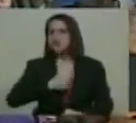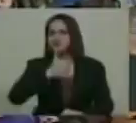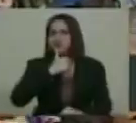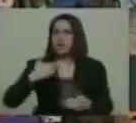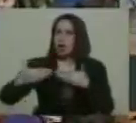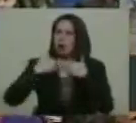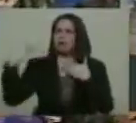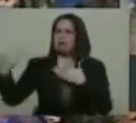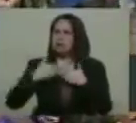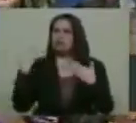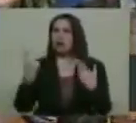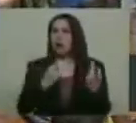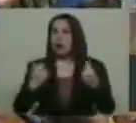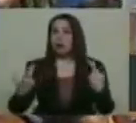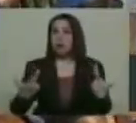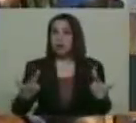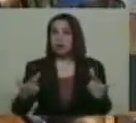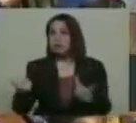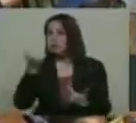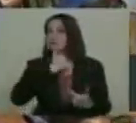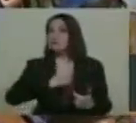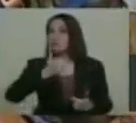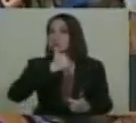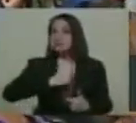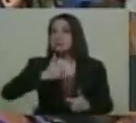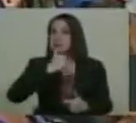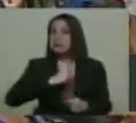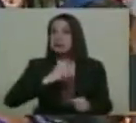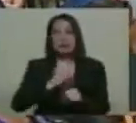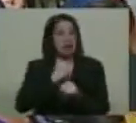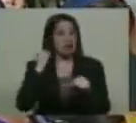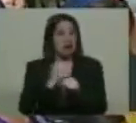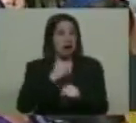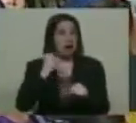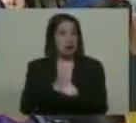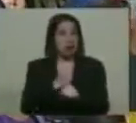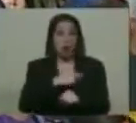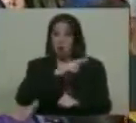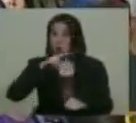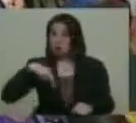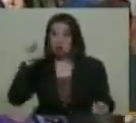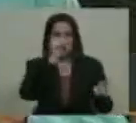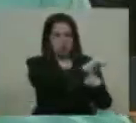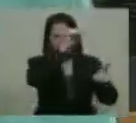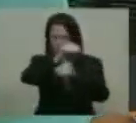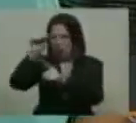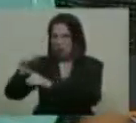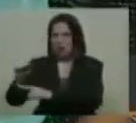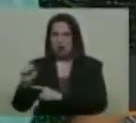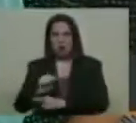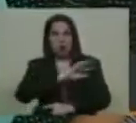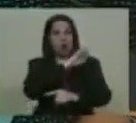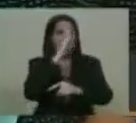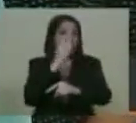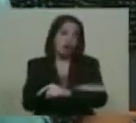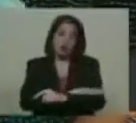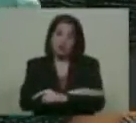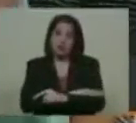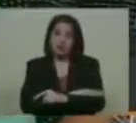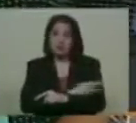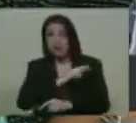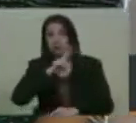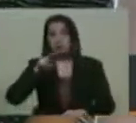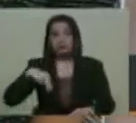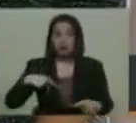agresiones económicas, soportando todo, pero principalmente derrotándolos con toda nuestra fuerza. Así que, presidente, con